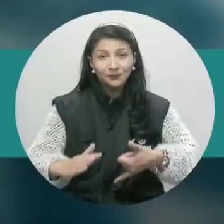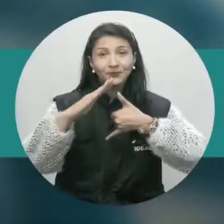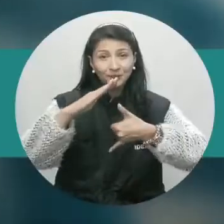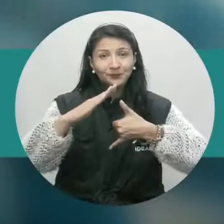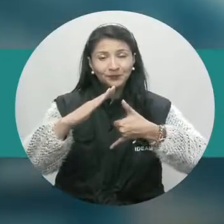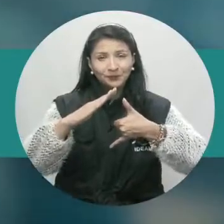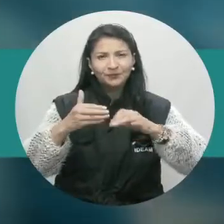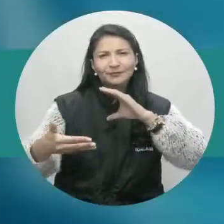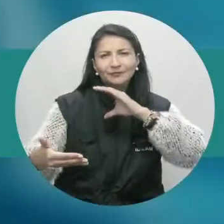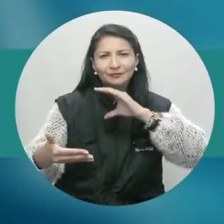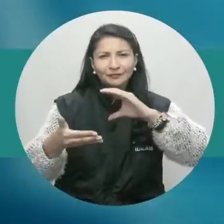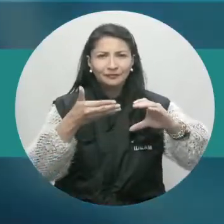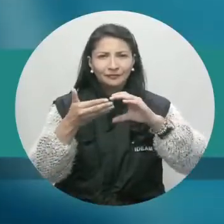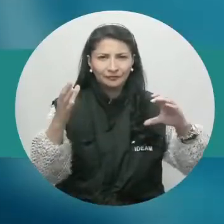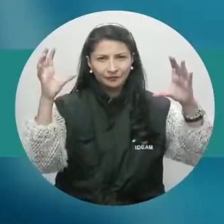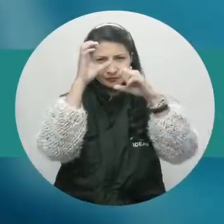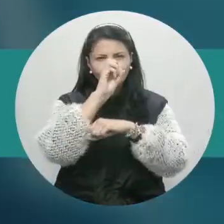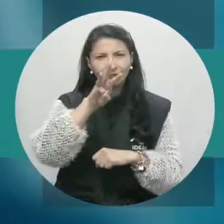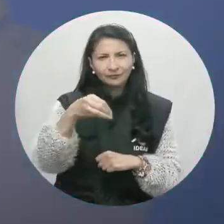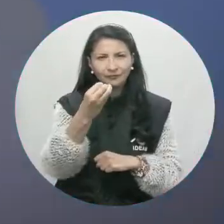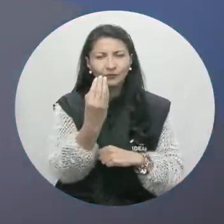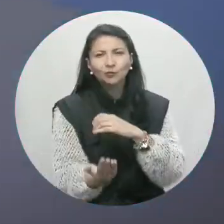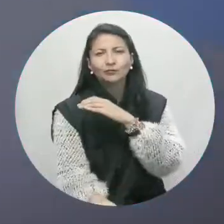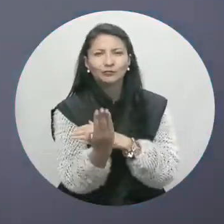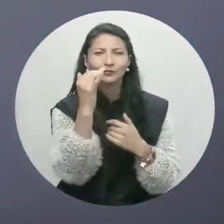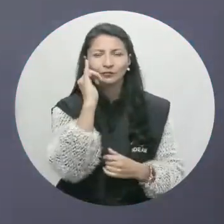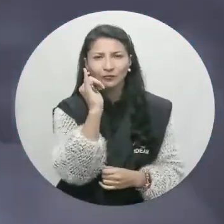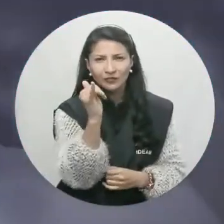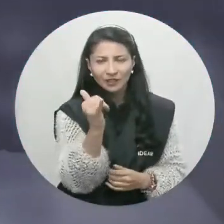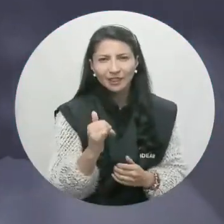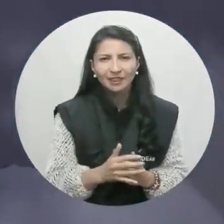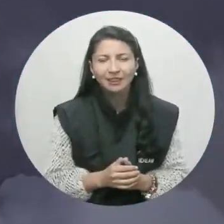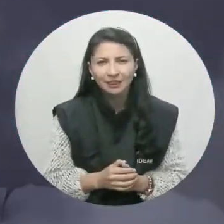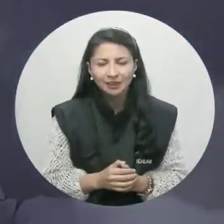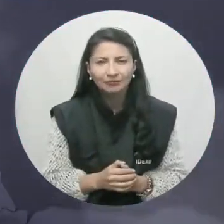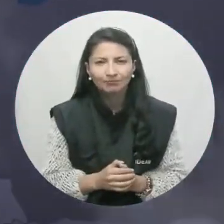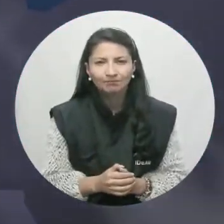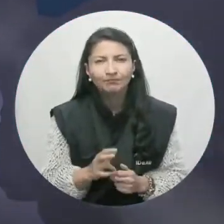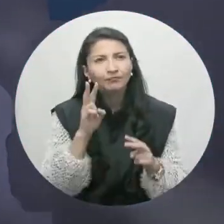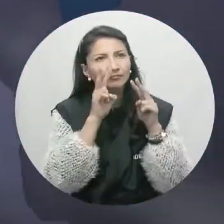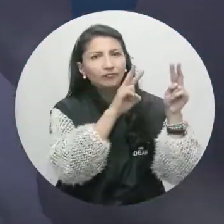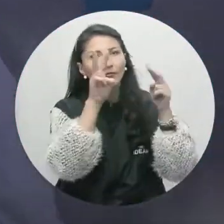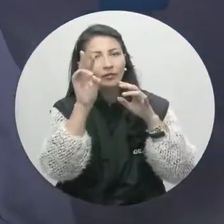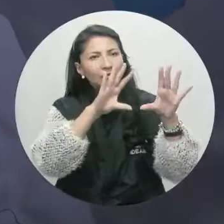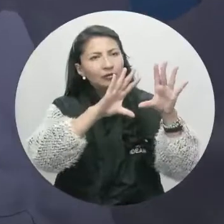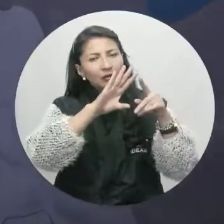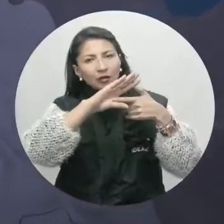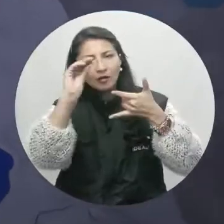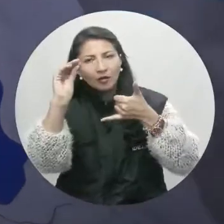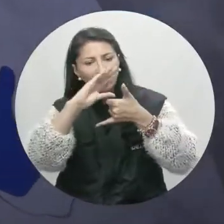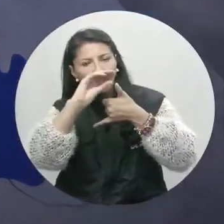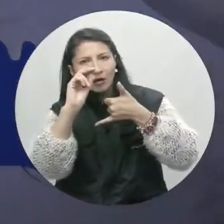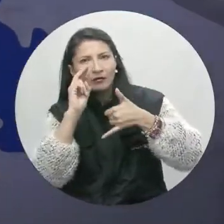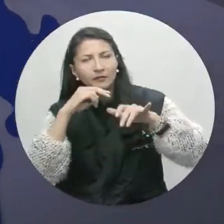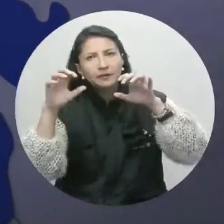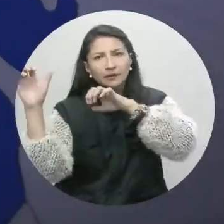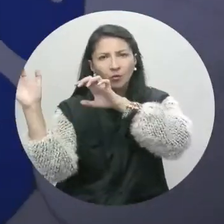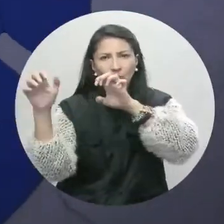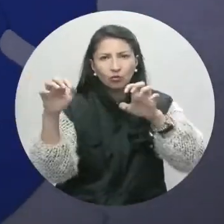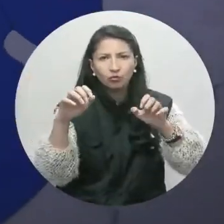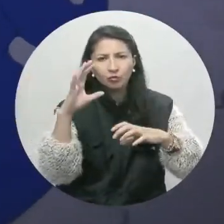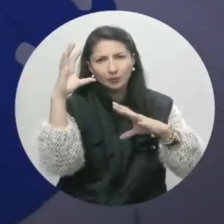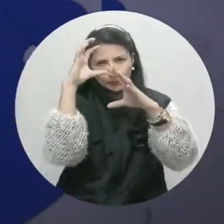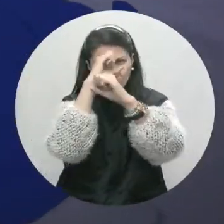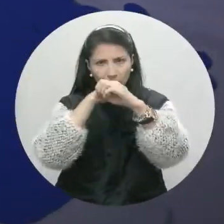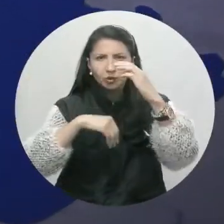Pronóstico del tiempo para la noche del miércoles y la madrugada del jueves. En nuestra costa del Caribe las precipitaciones serán más intensas